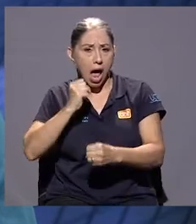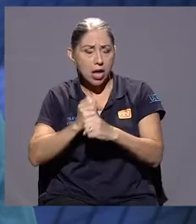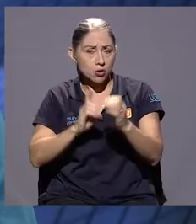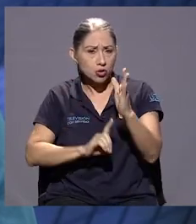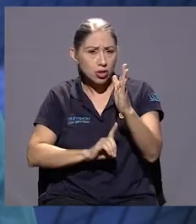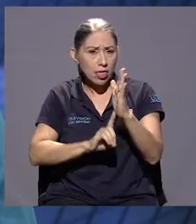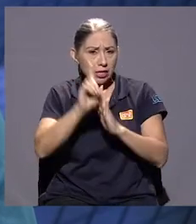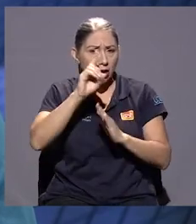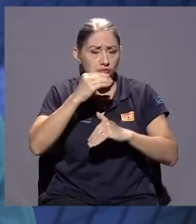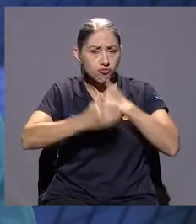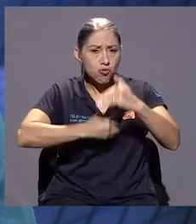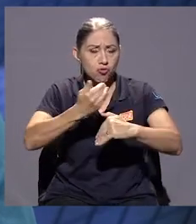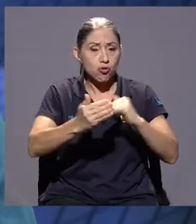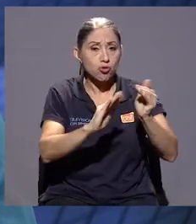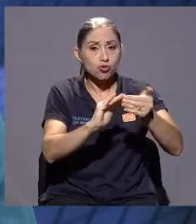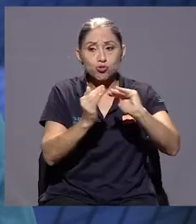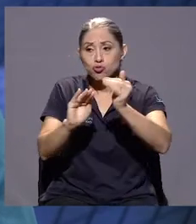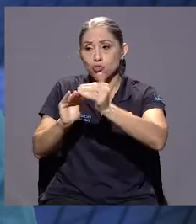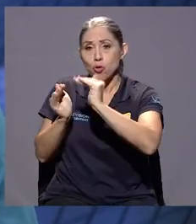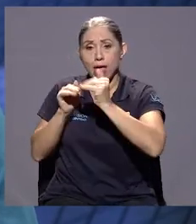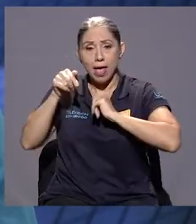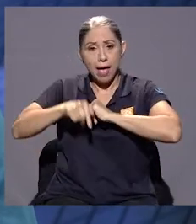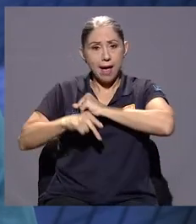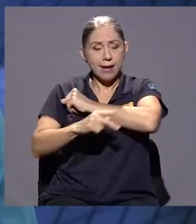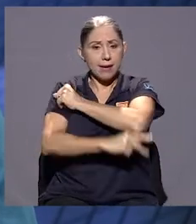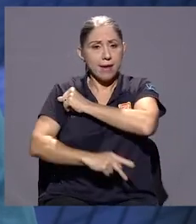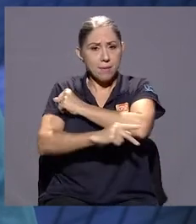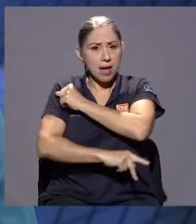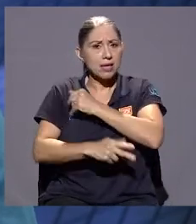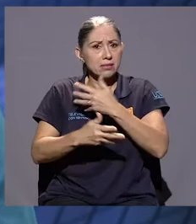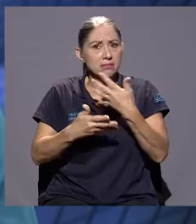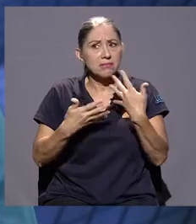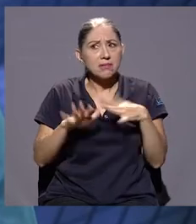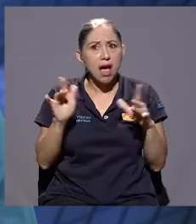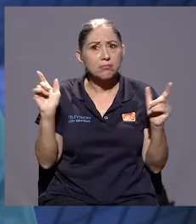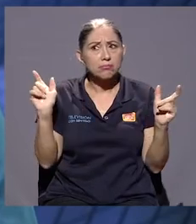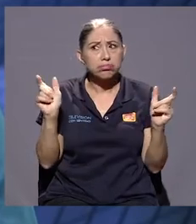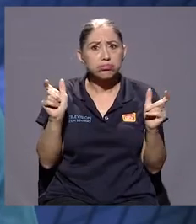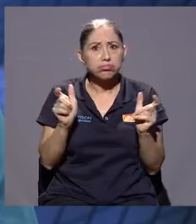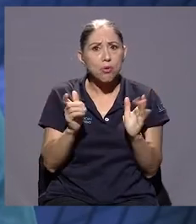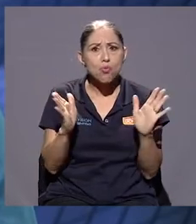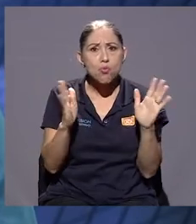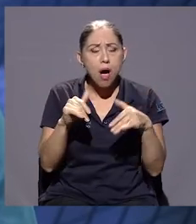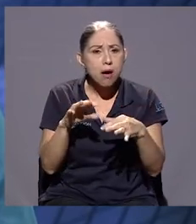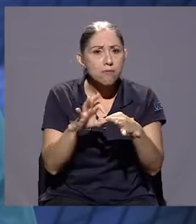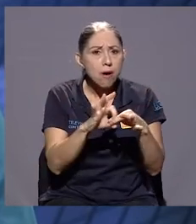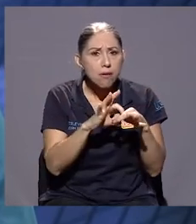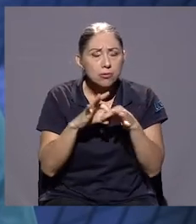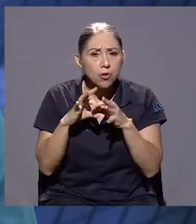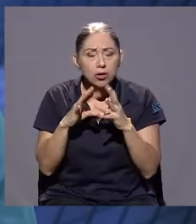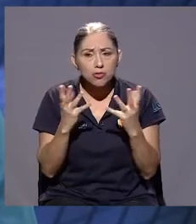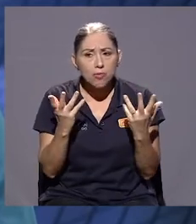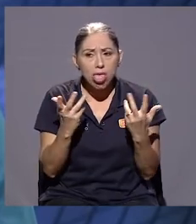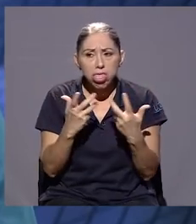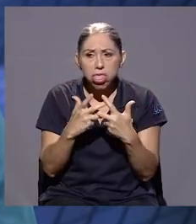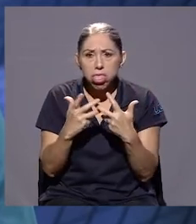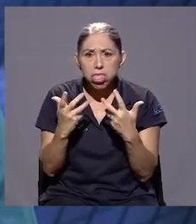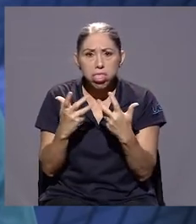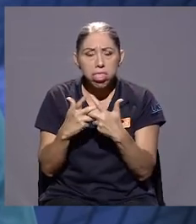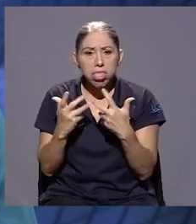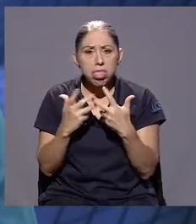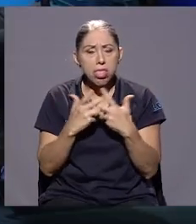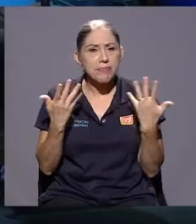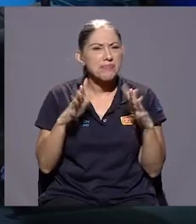el país se ha ido perdiendo digamos esa relación y principalmente digamos que es en los últimos 60 y